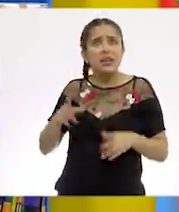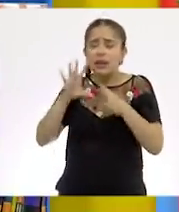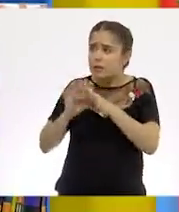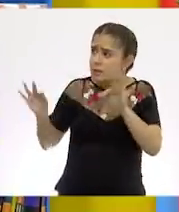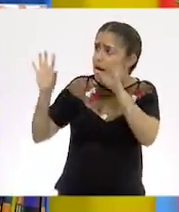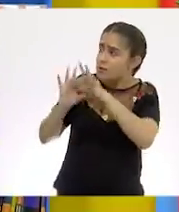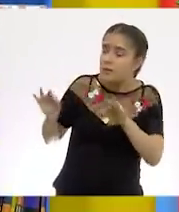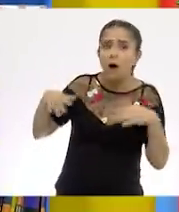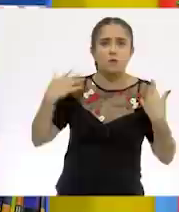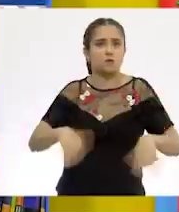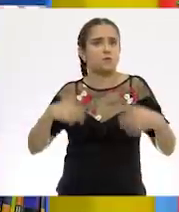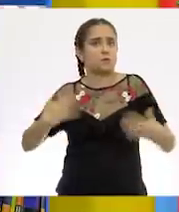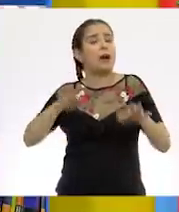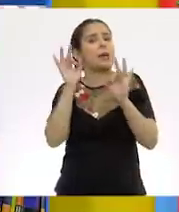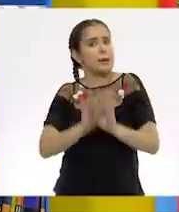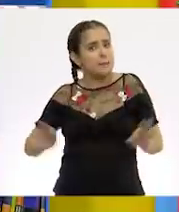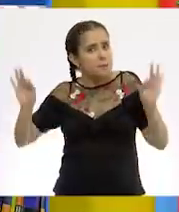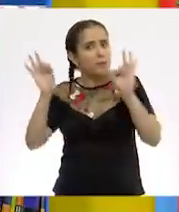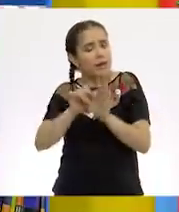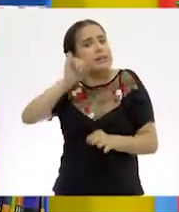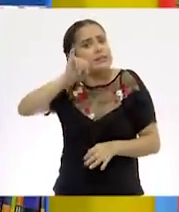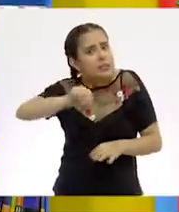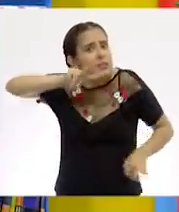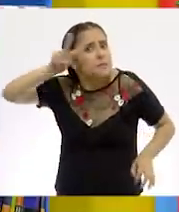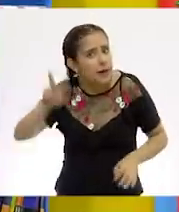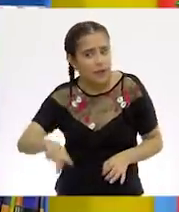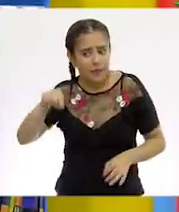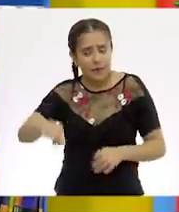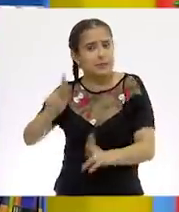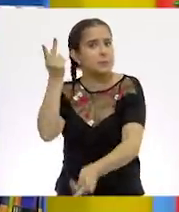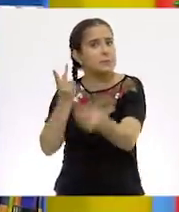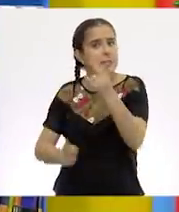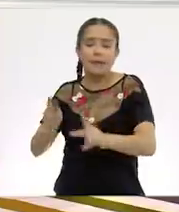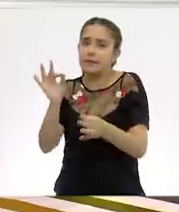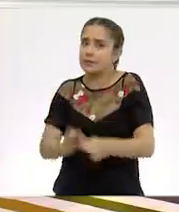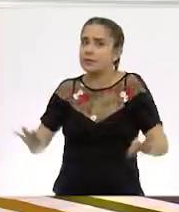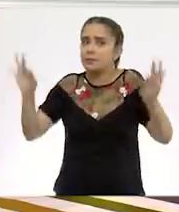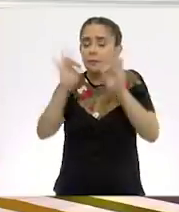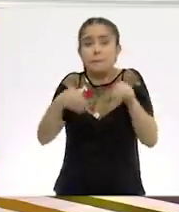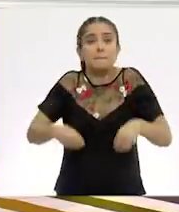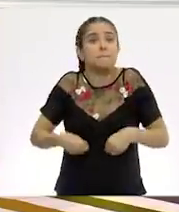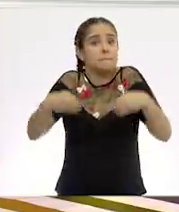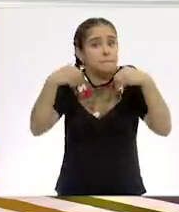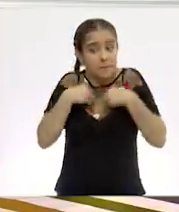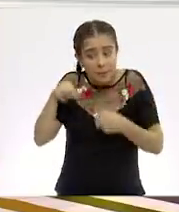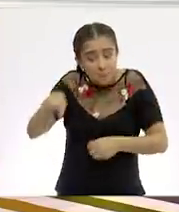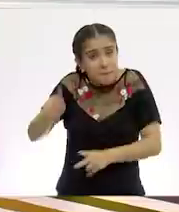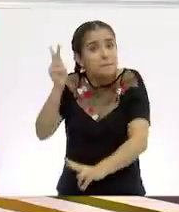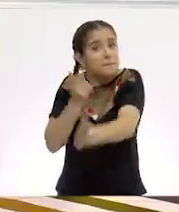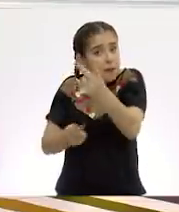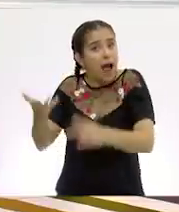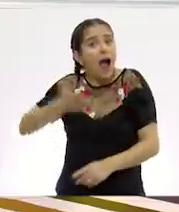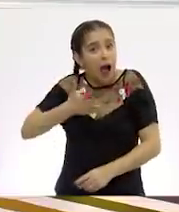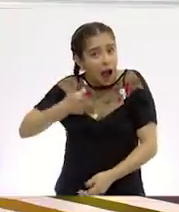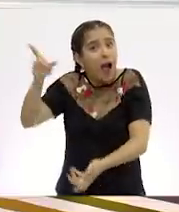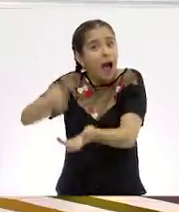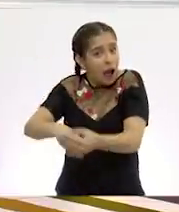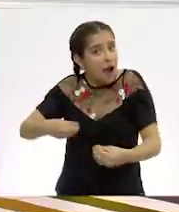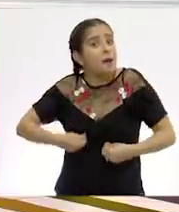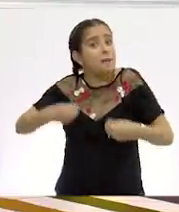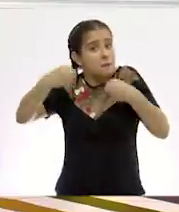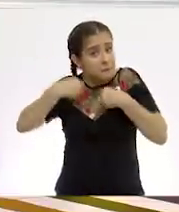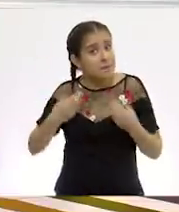parece fundamental que tengamos presentes cuando hablamos de las plantas. Así es, las plantas son seres vivos y a lo largo del día vamos a